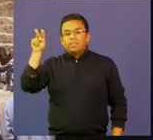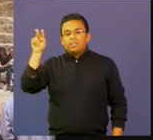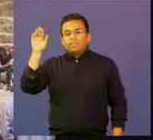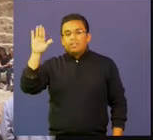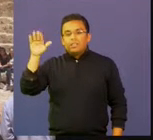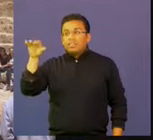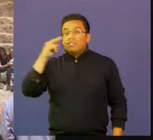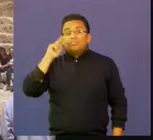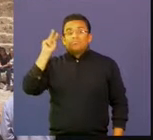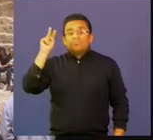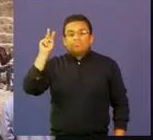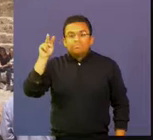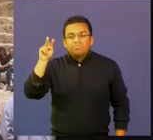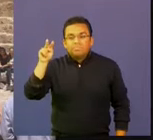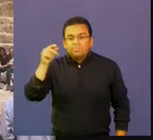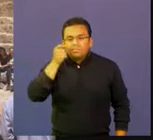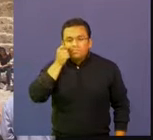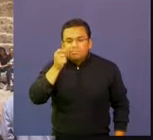Acérquese más. Sí, va a tocar.